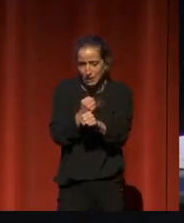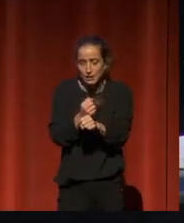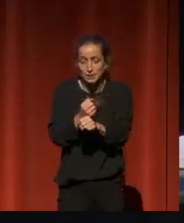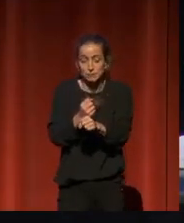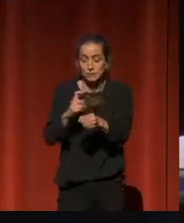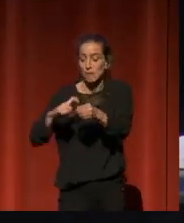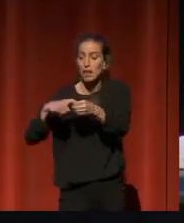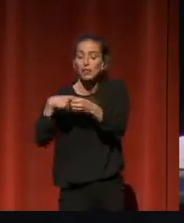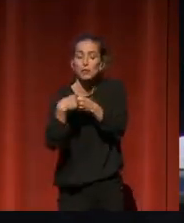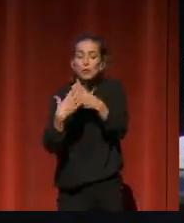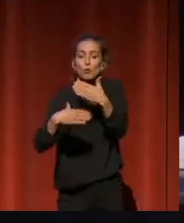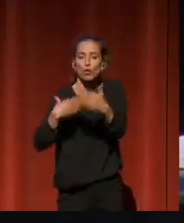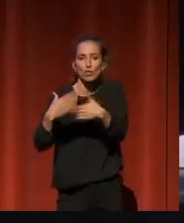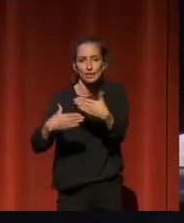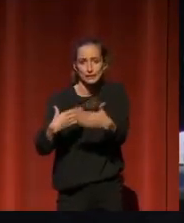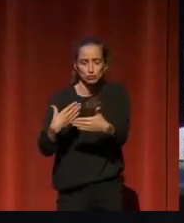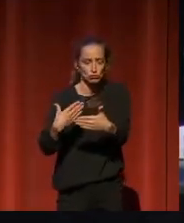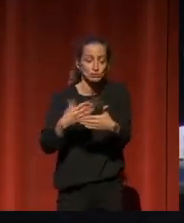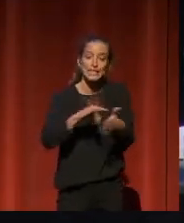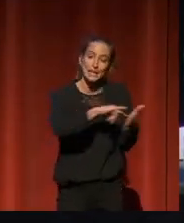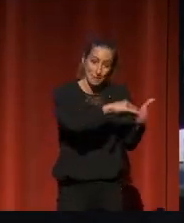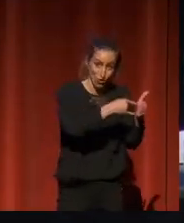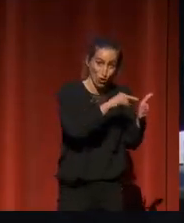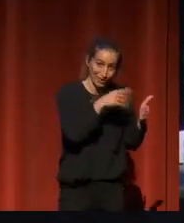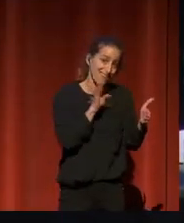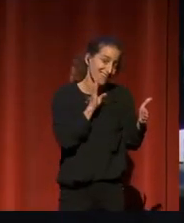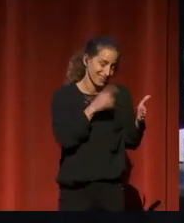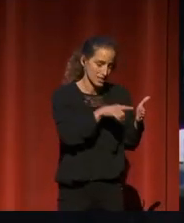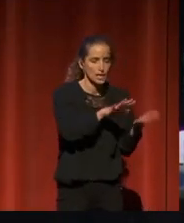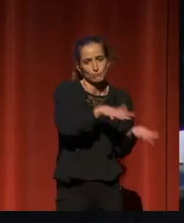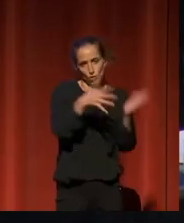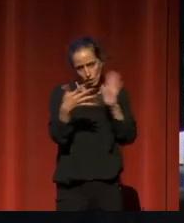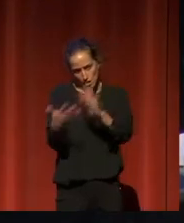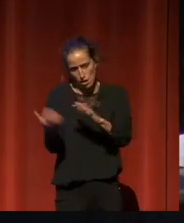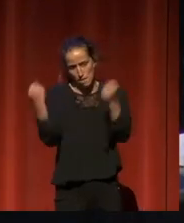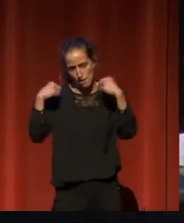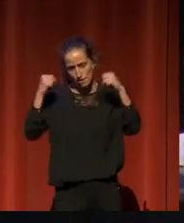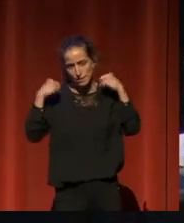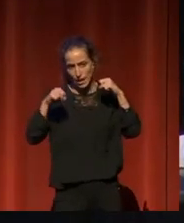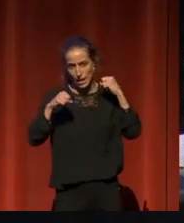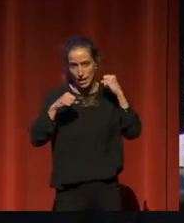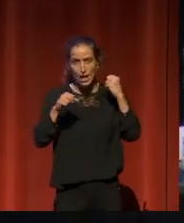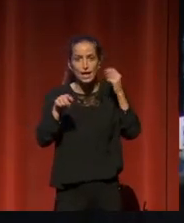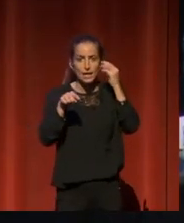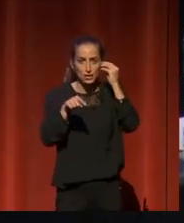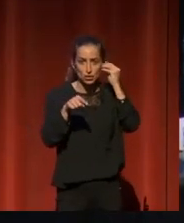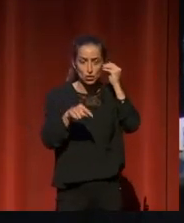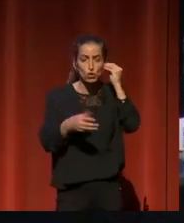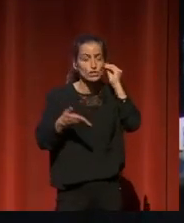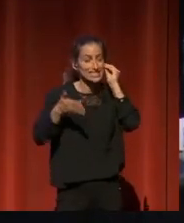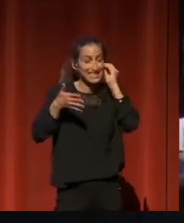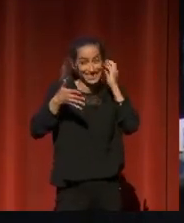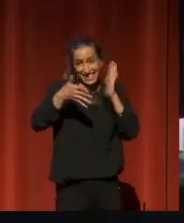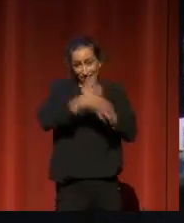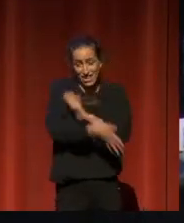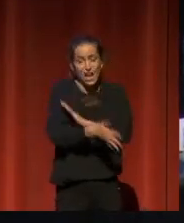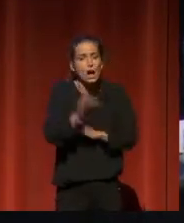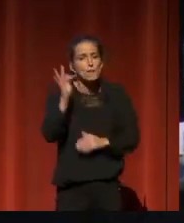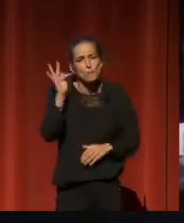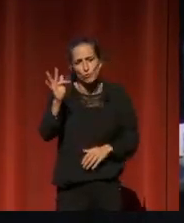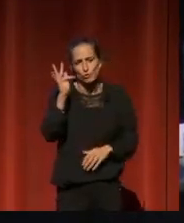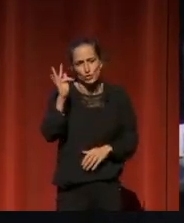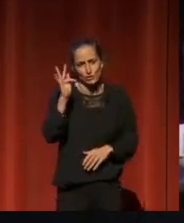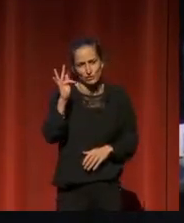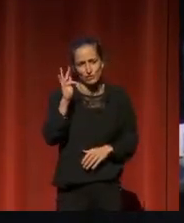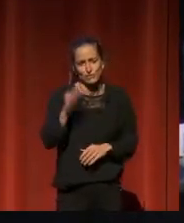poner en práctica estas metodologías tiene e muchas vajes y una de las vajes es que tú puedes